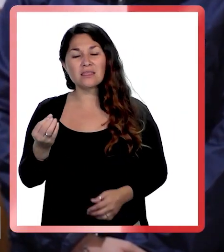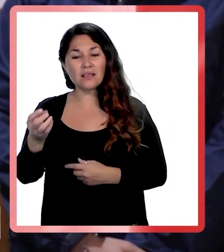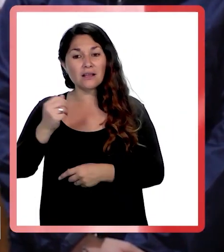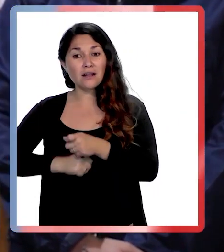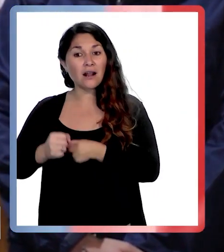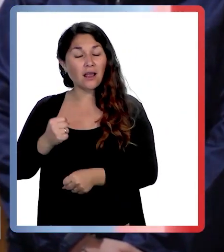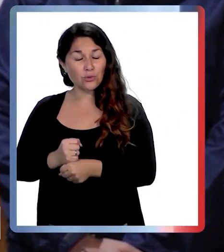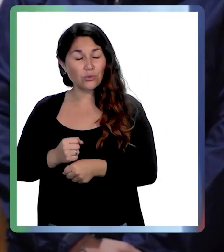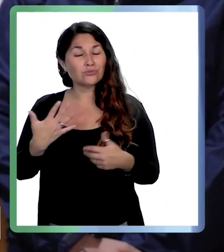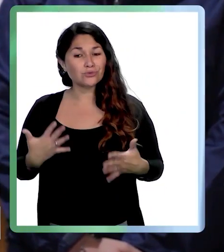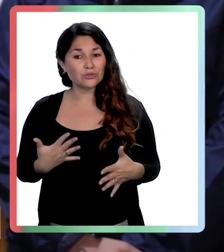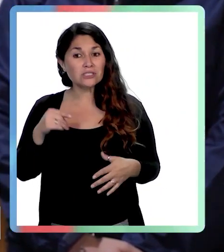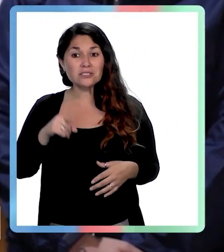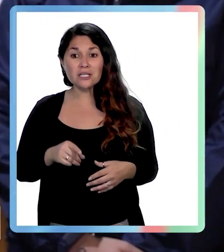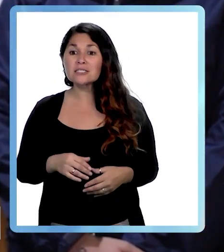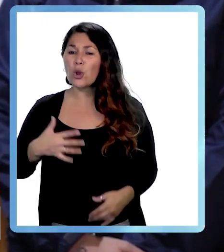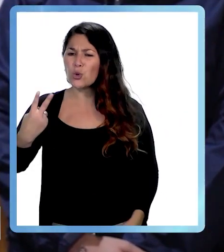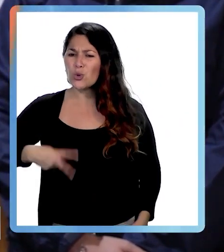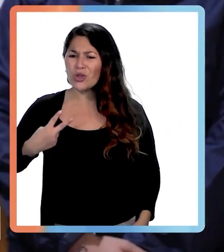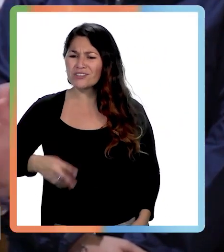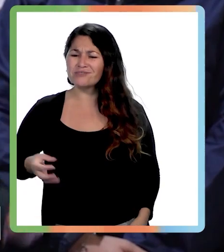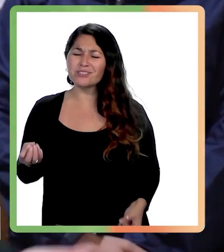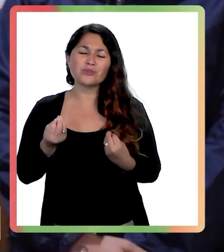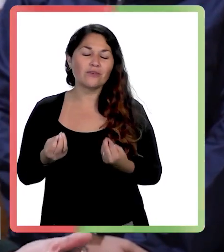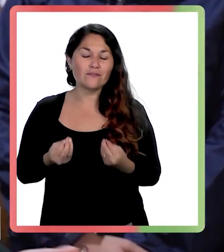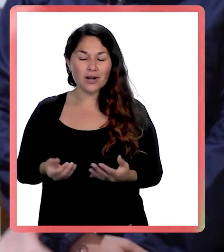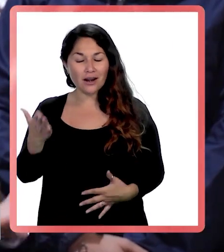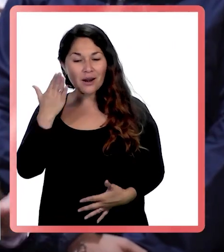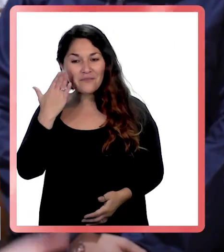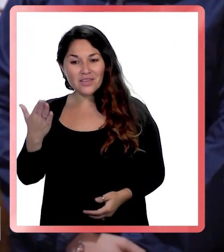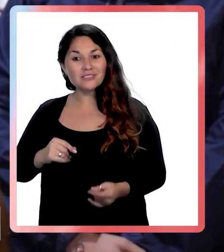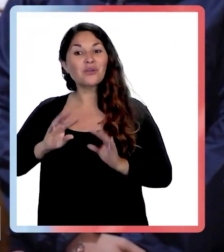tanto esta es una muy buena noticia para las familias. Ya este